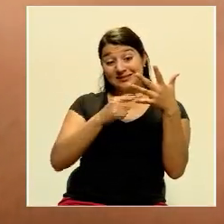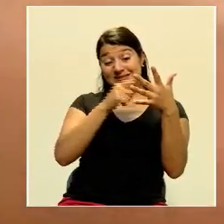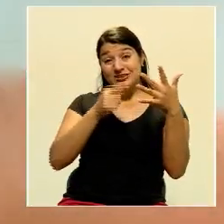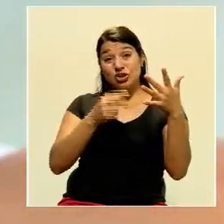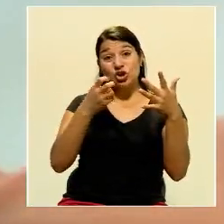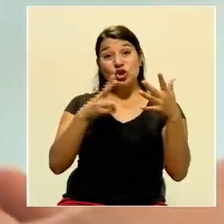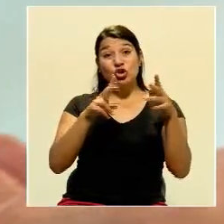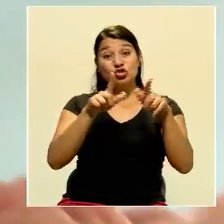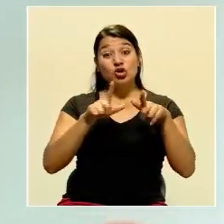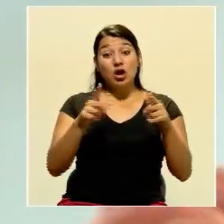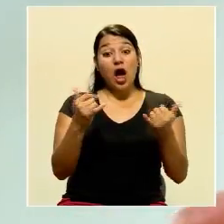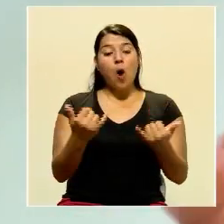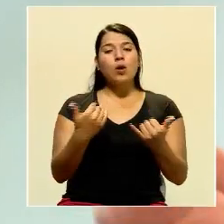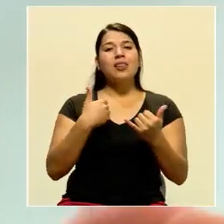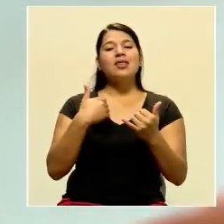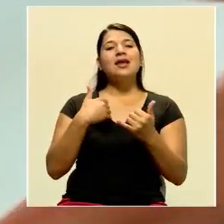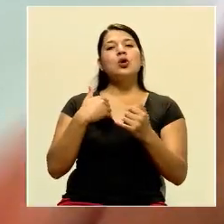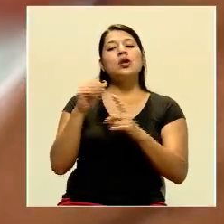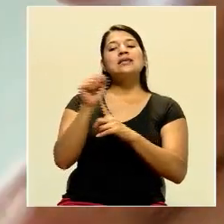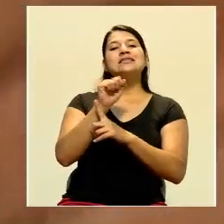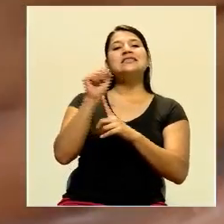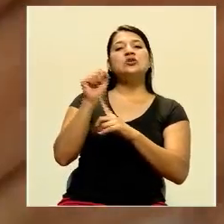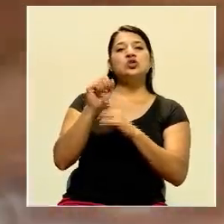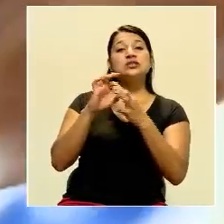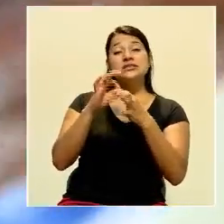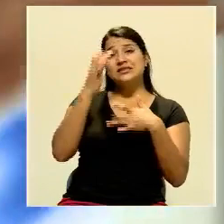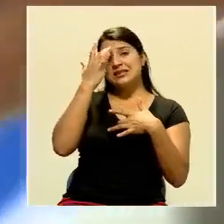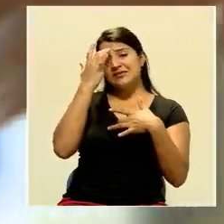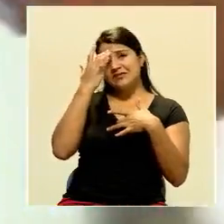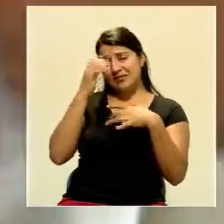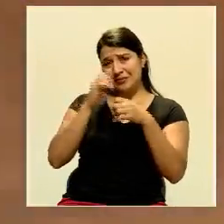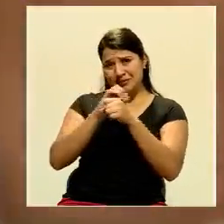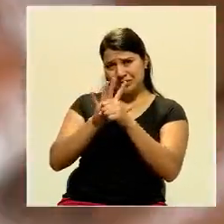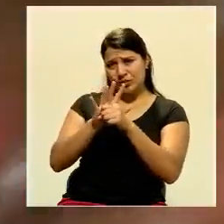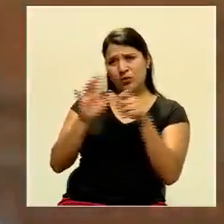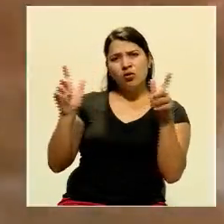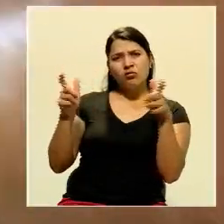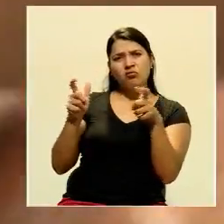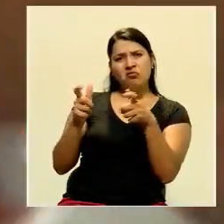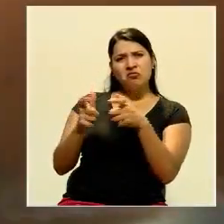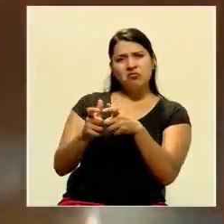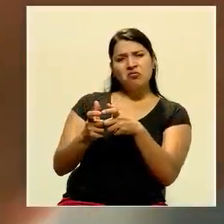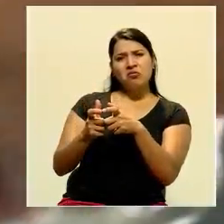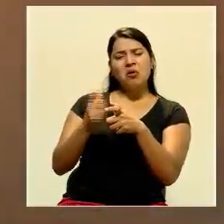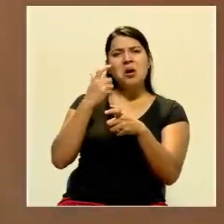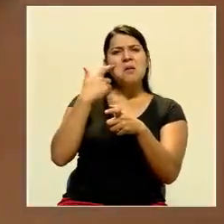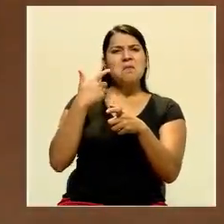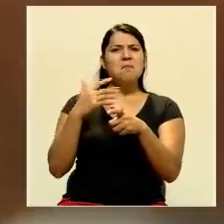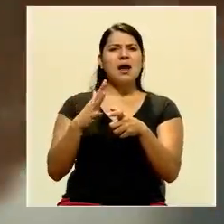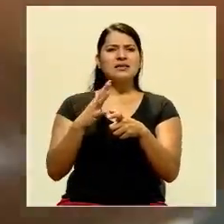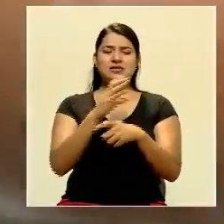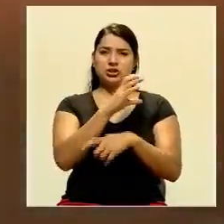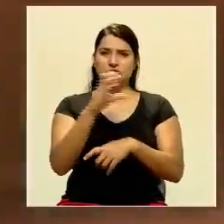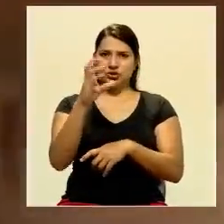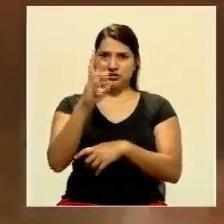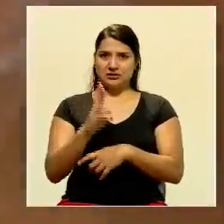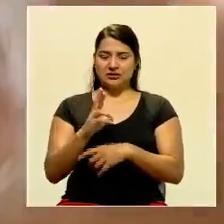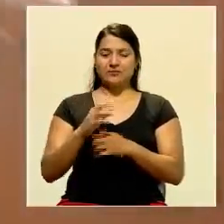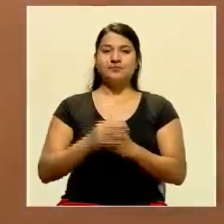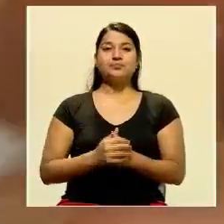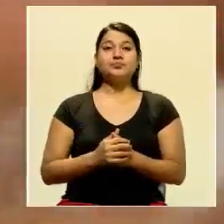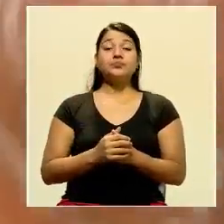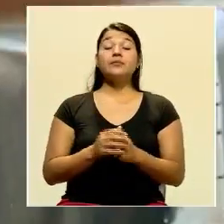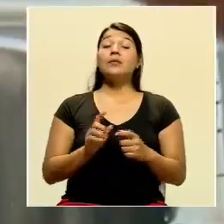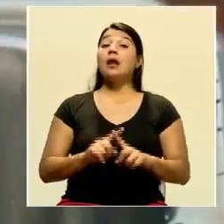tienen una condición epidemiológica similar o de niveles menores a los contagios de Costa Rica.